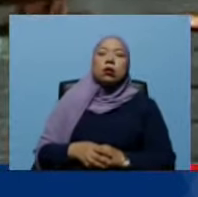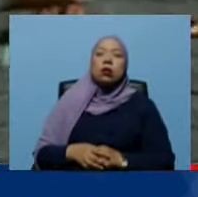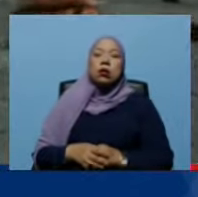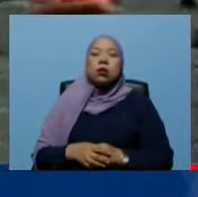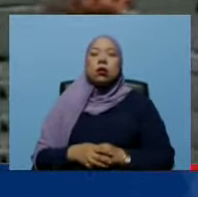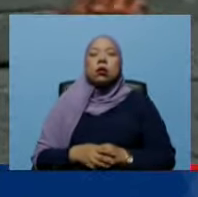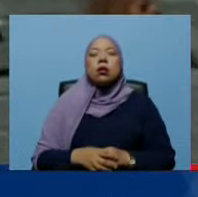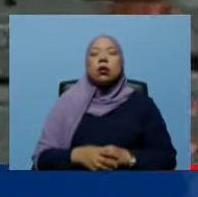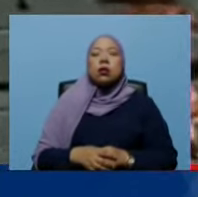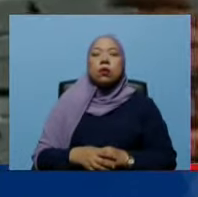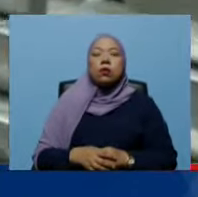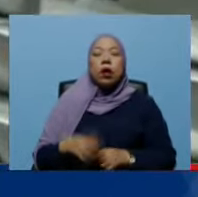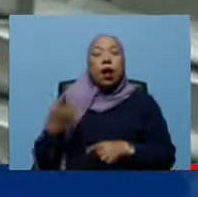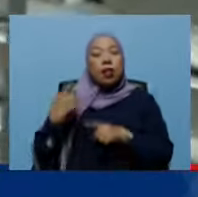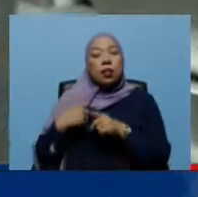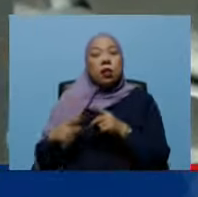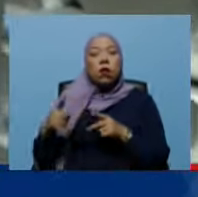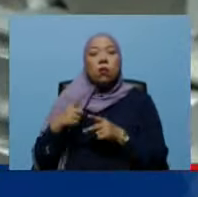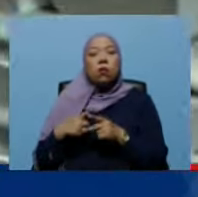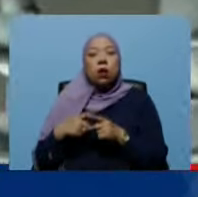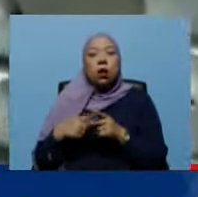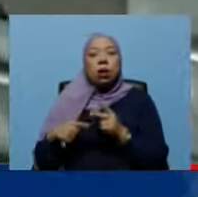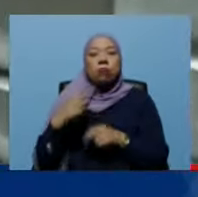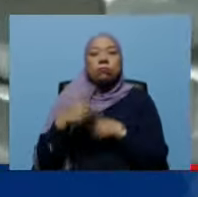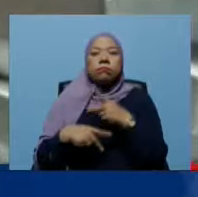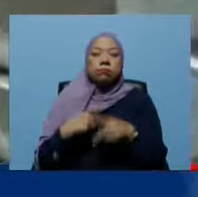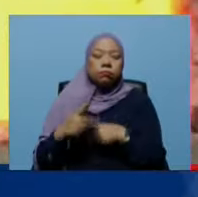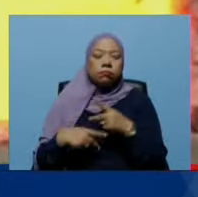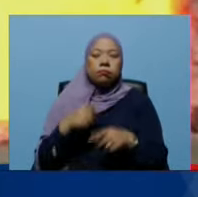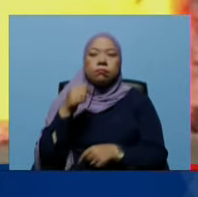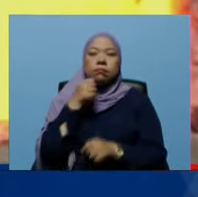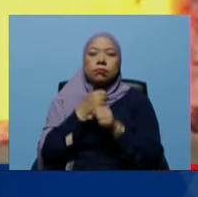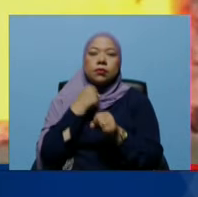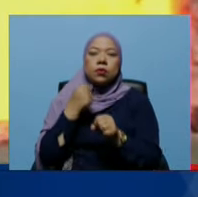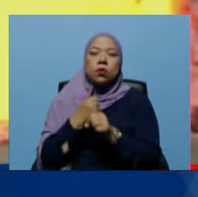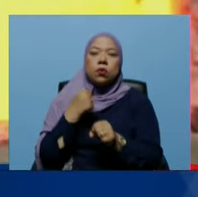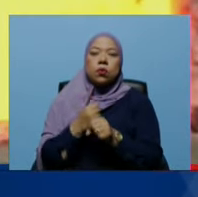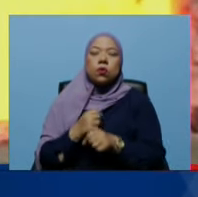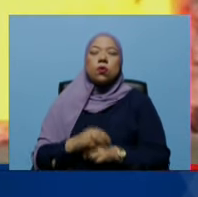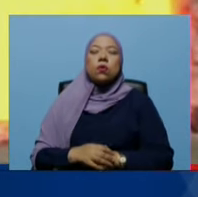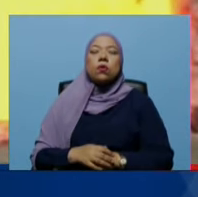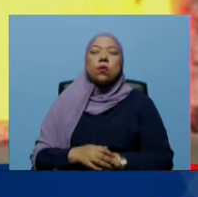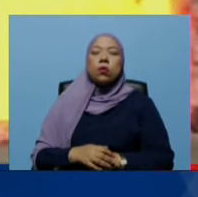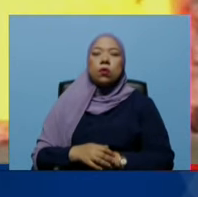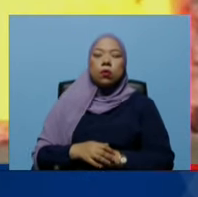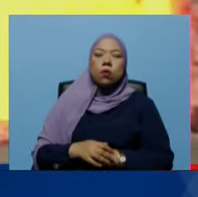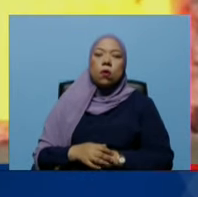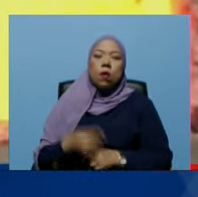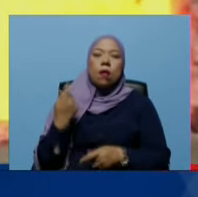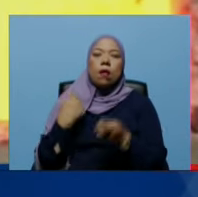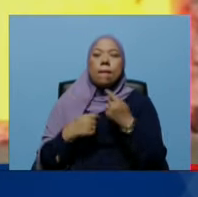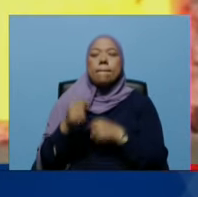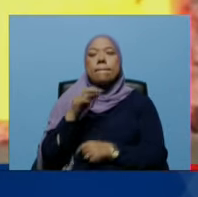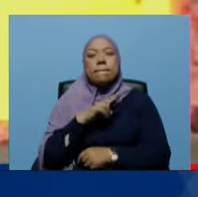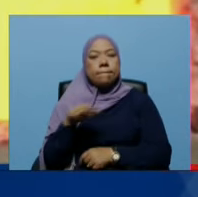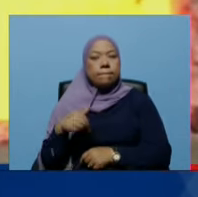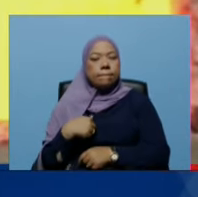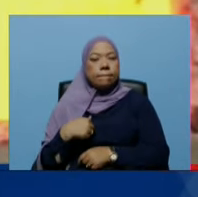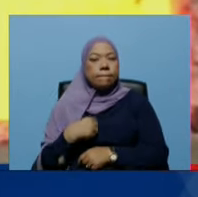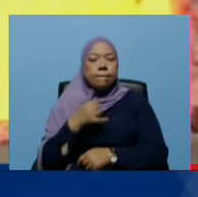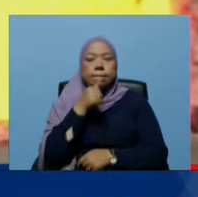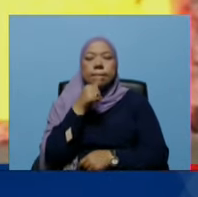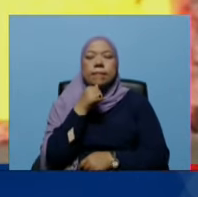nivel y diferenciar el nivel de productos que aquí se elaboran para poder tener en esos mercados, presidente,